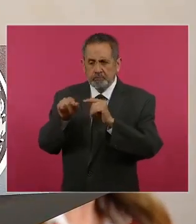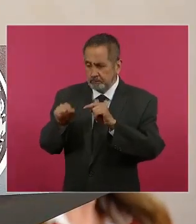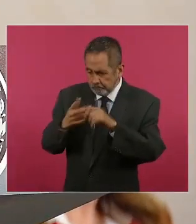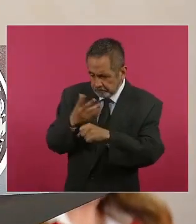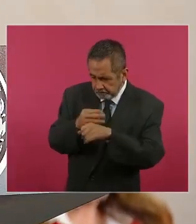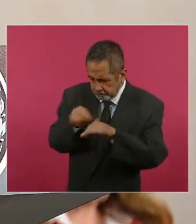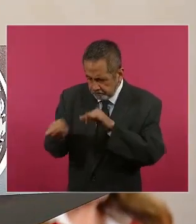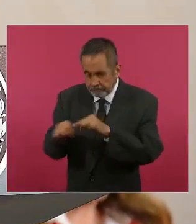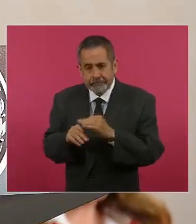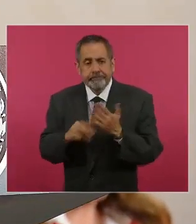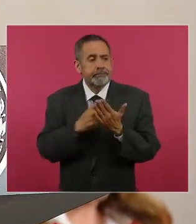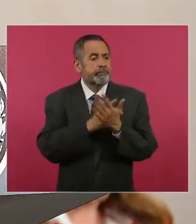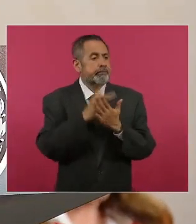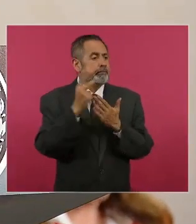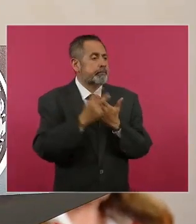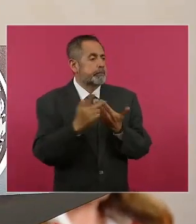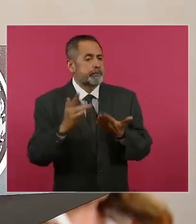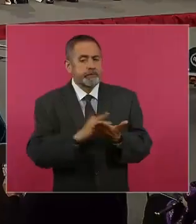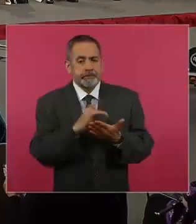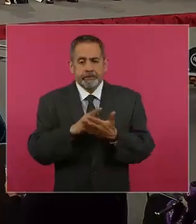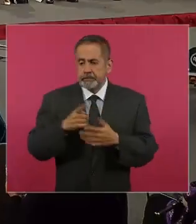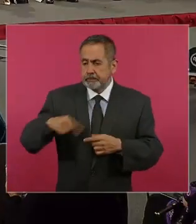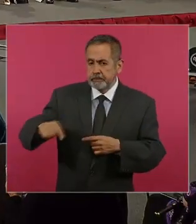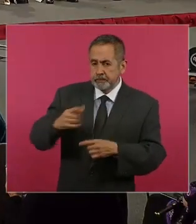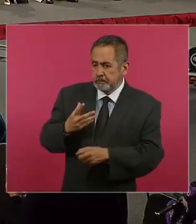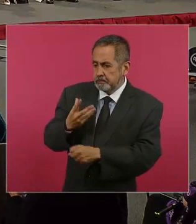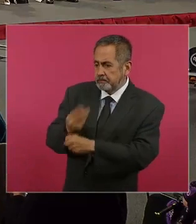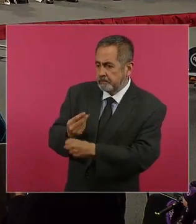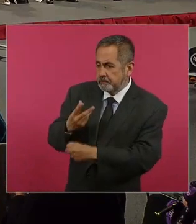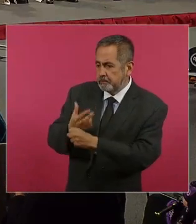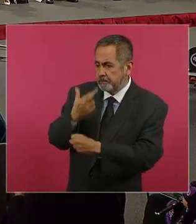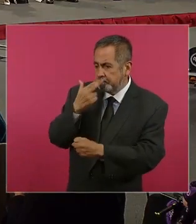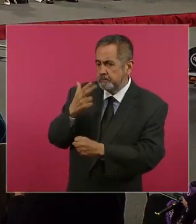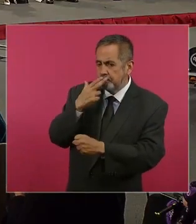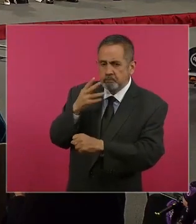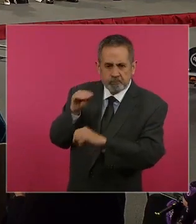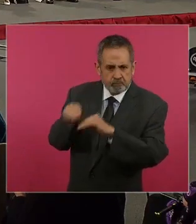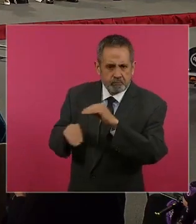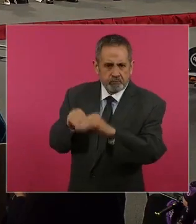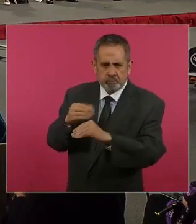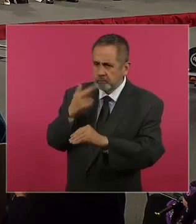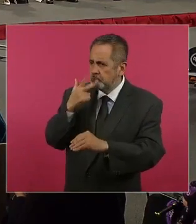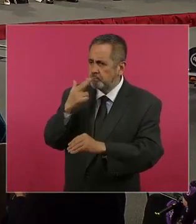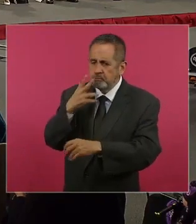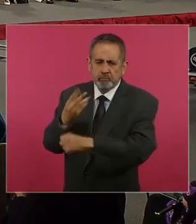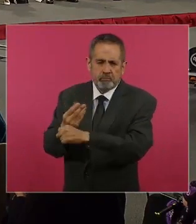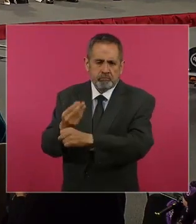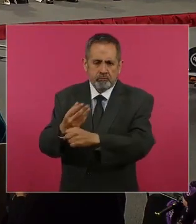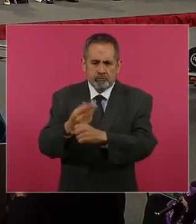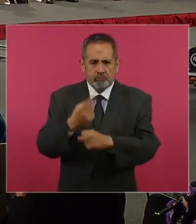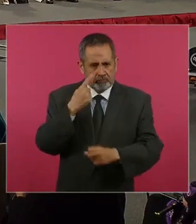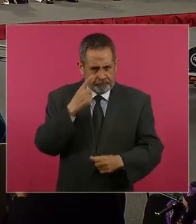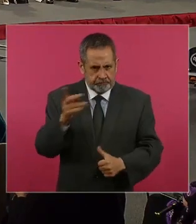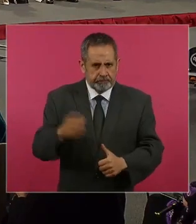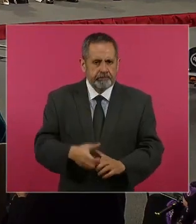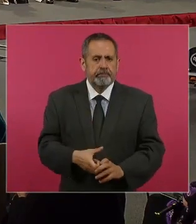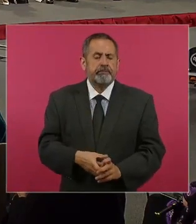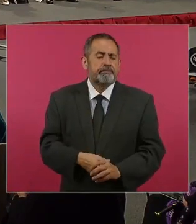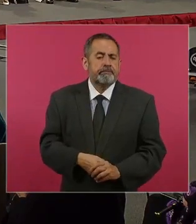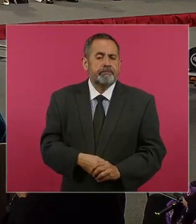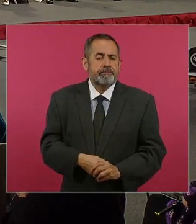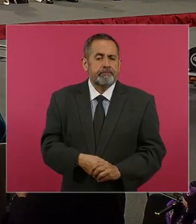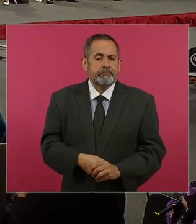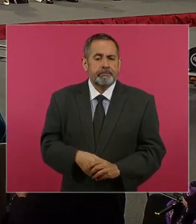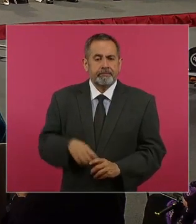mediante el programa de mejoramiento de zonas arqueológicas en todos estos tres tramos. Adelante. Tenemos